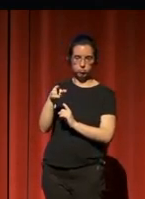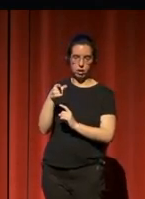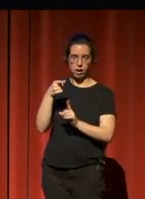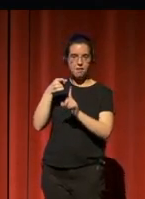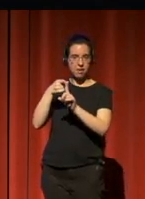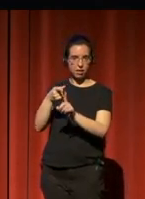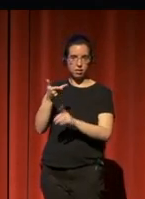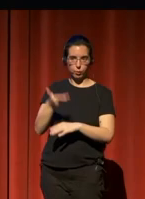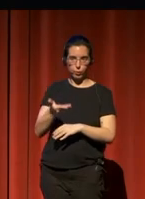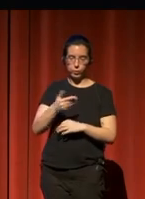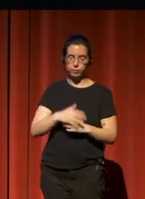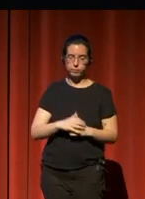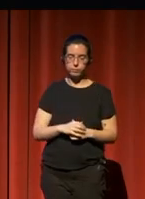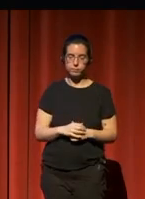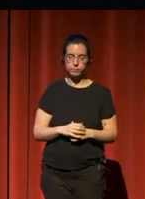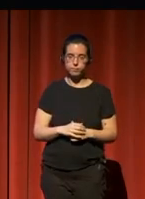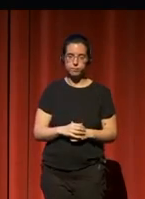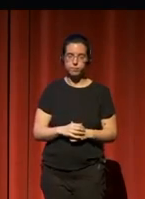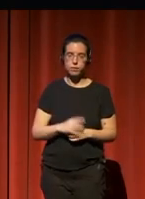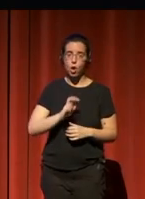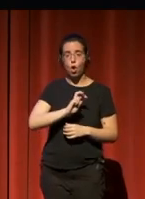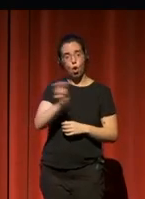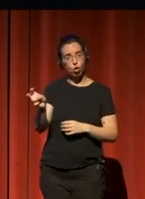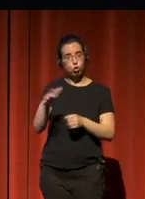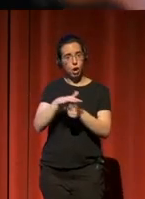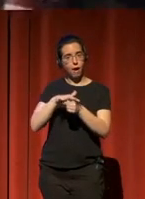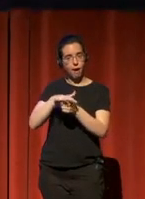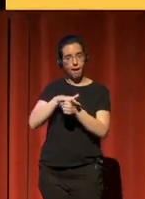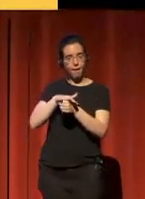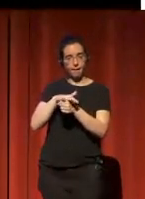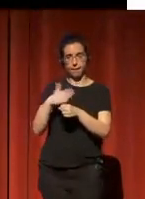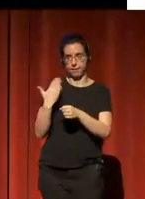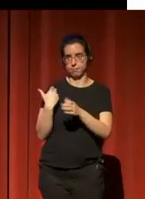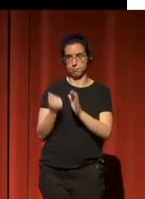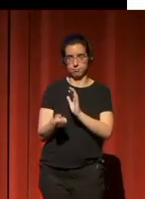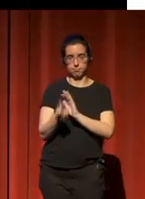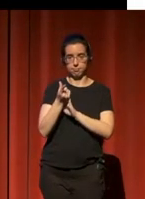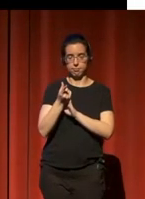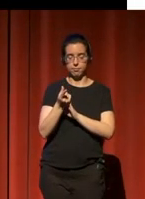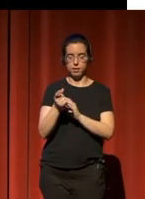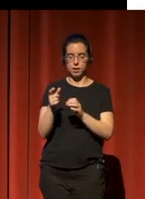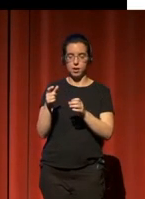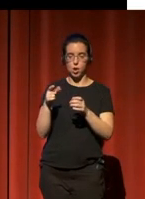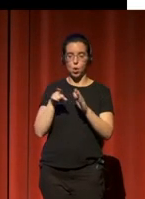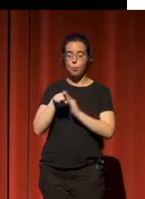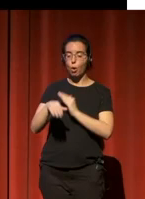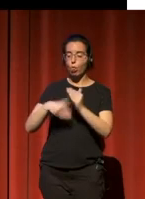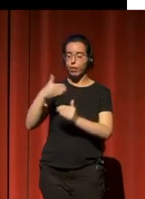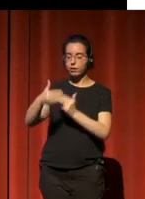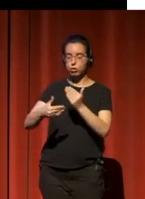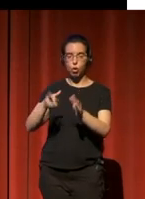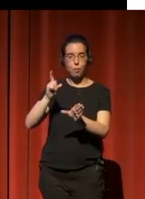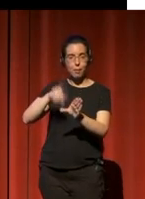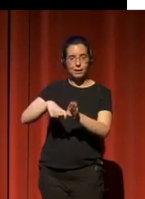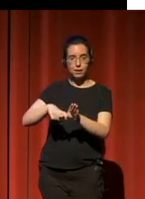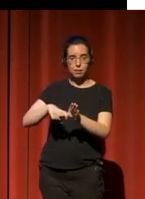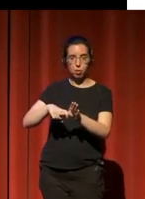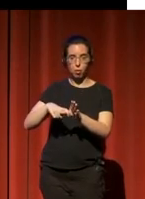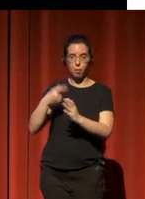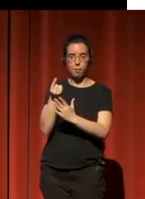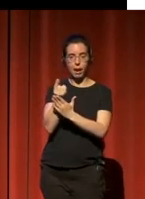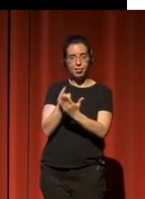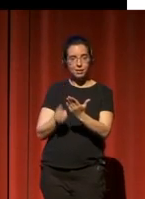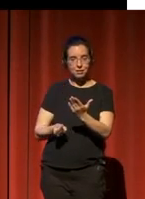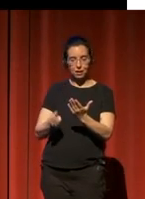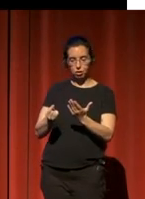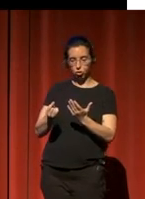eh otra área emergente es los procesos participativos para el diseño de